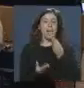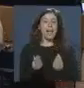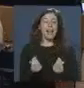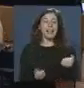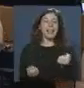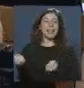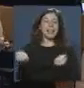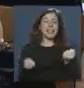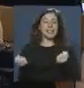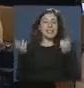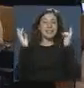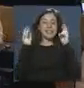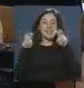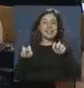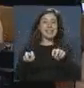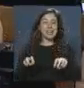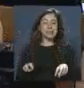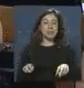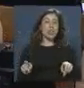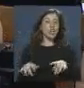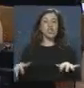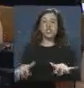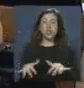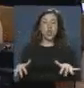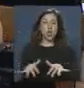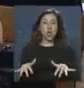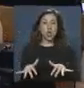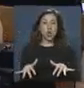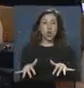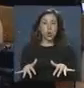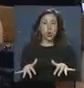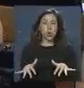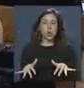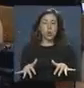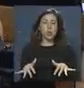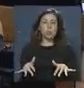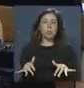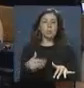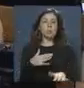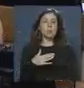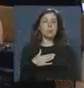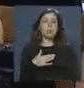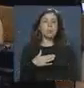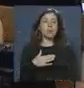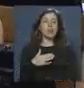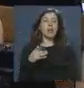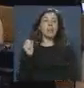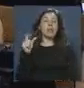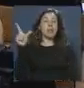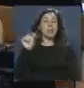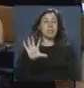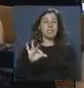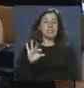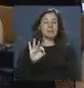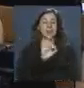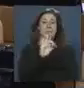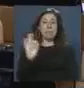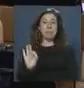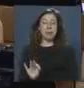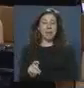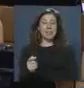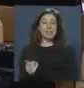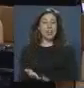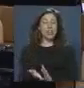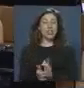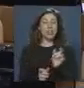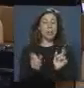del transporte en las regiones que no está siendo ocupado. Si uno quisiera mañana, presidente, rebajar un 50% la tarifa